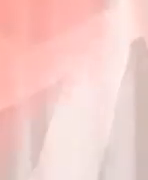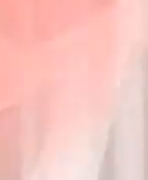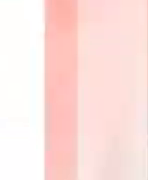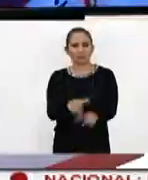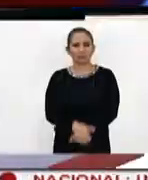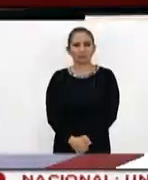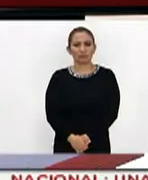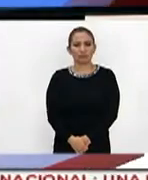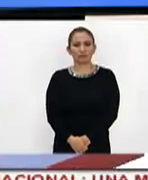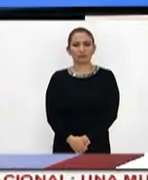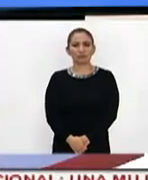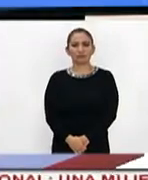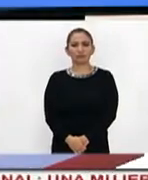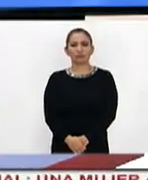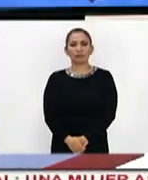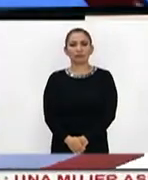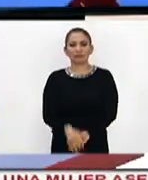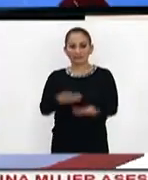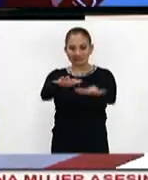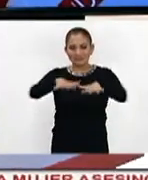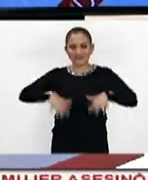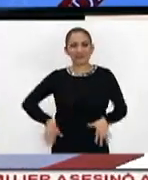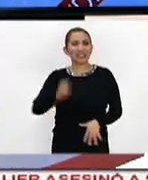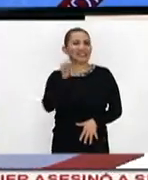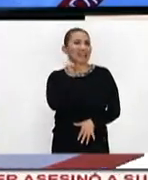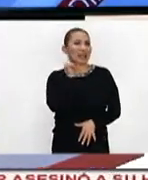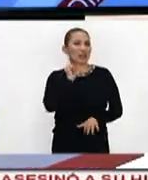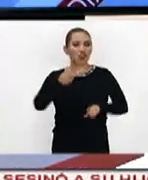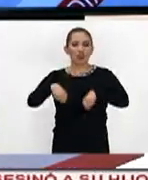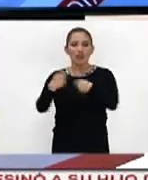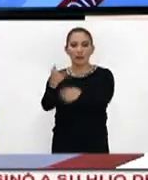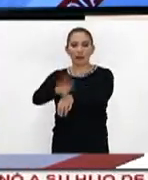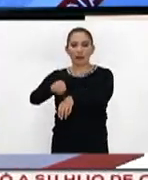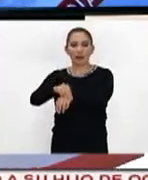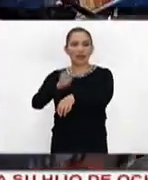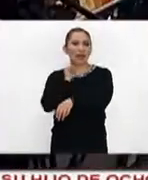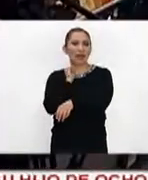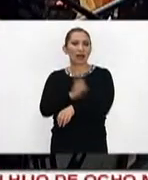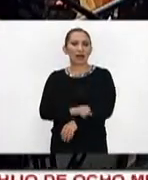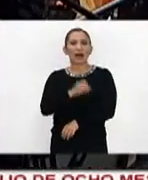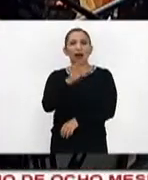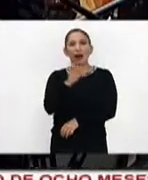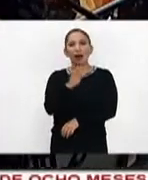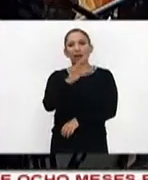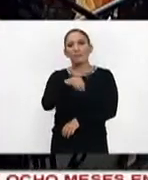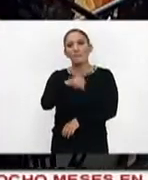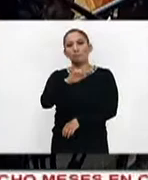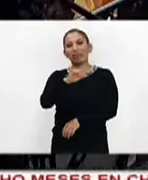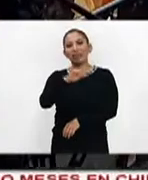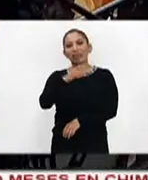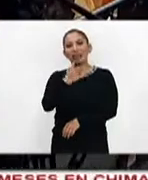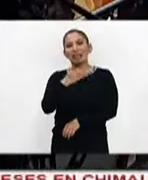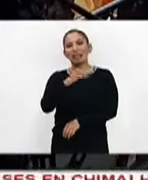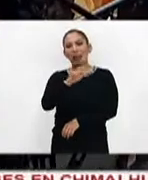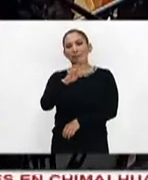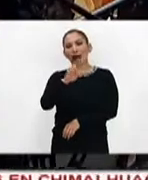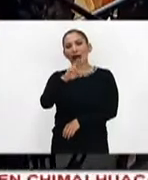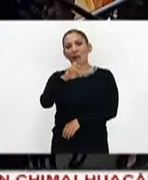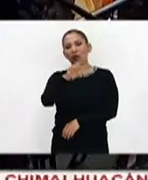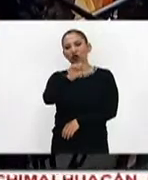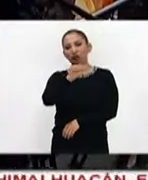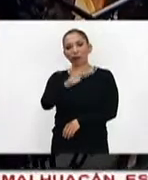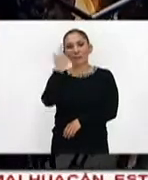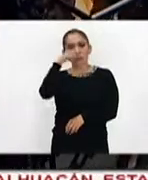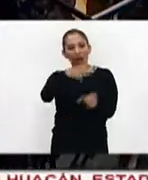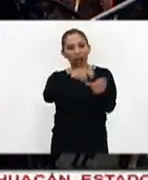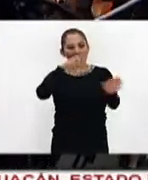seguridad para todos los ciudadanos. El Pleno del Senado de la República otorgó licencia al senador Miguel Barbosa Huerta del Partido del Trabajo para